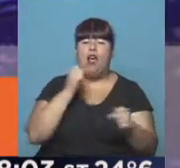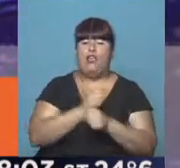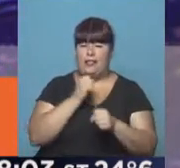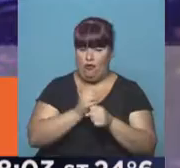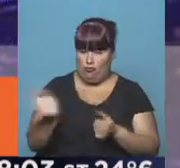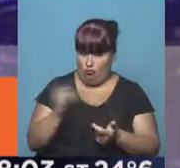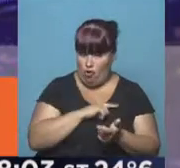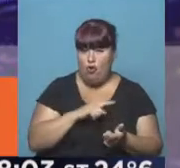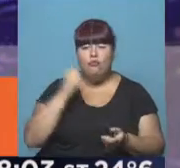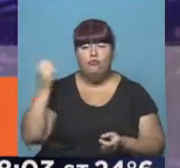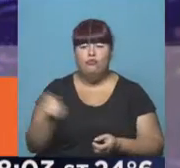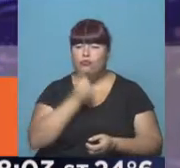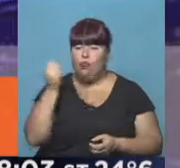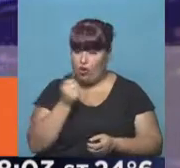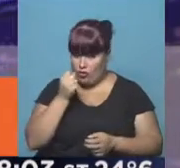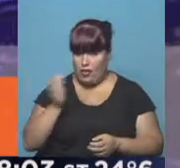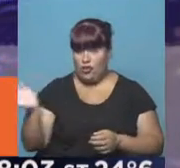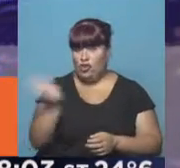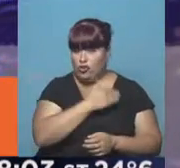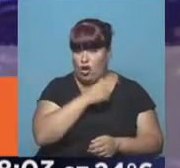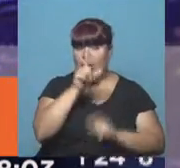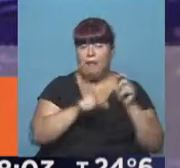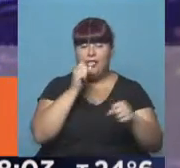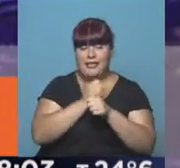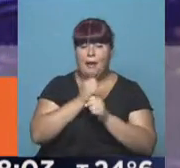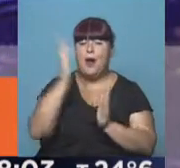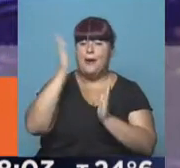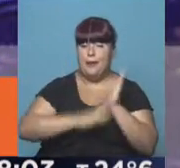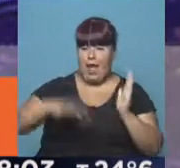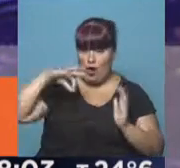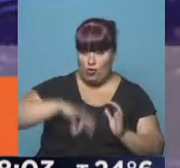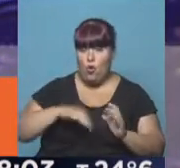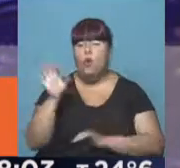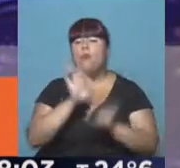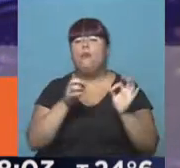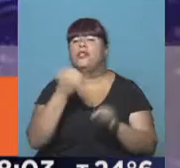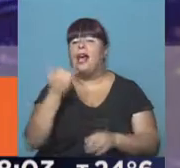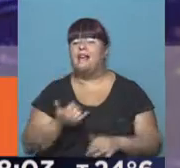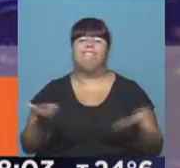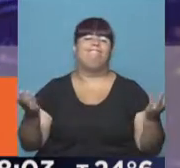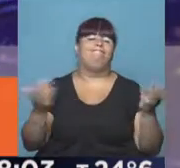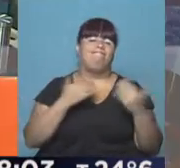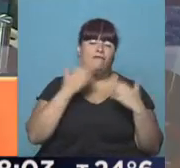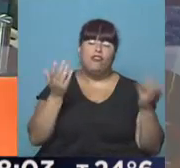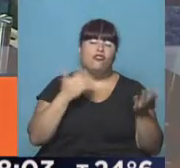es muy importante que todos los trabajadores estén en blanco que por lo que